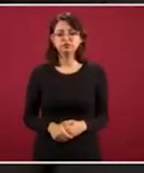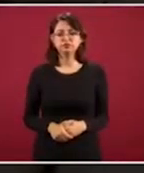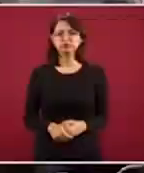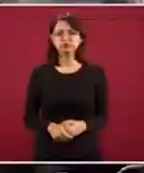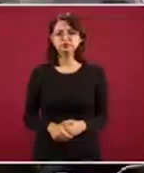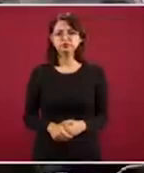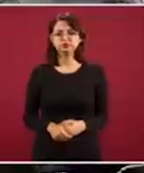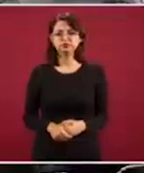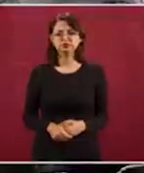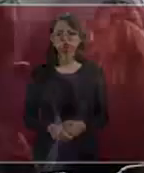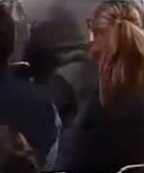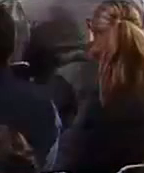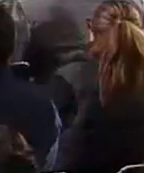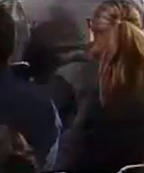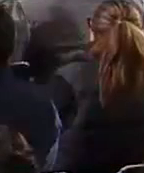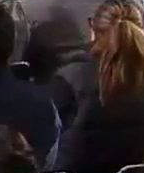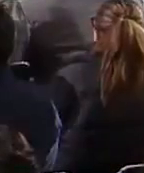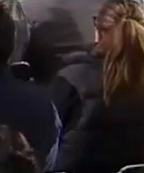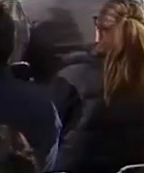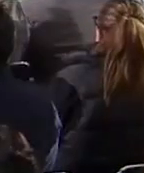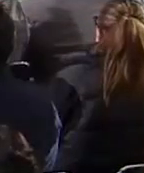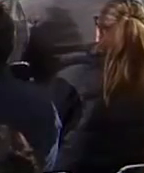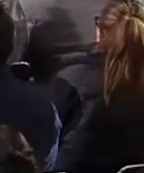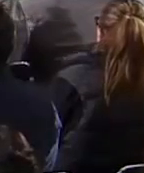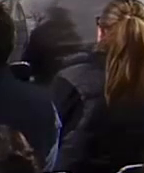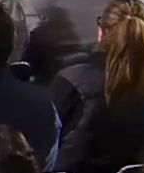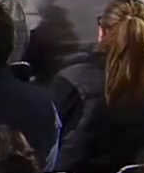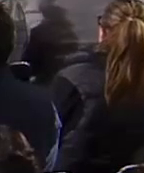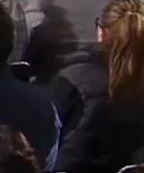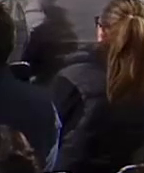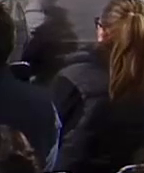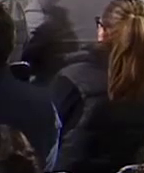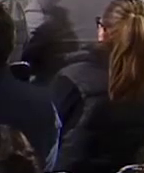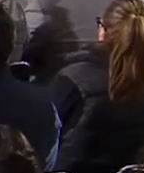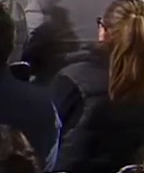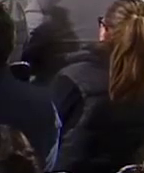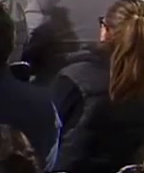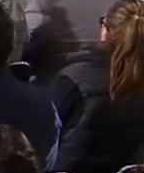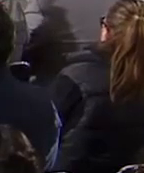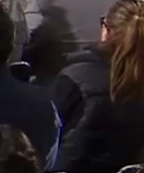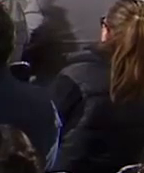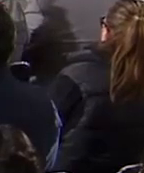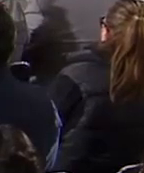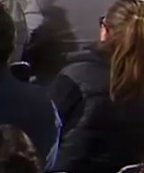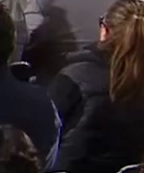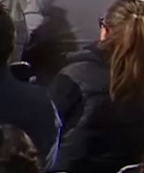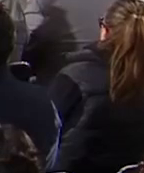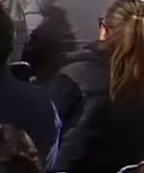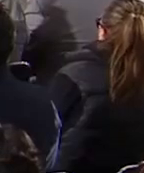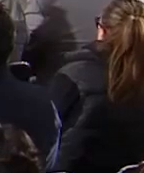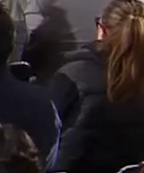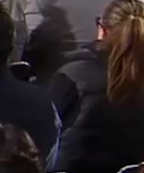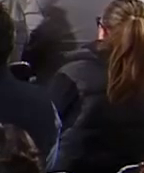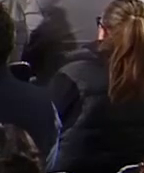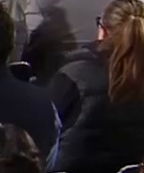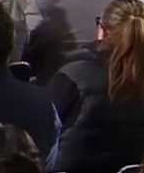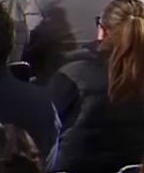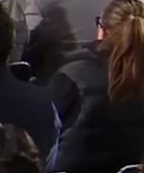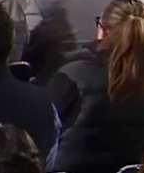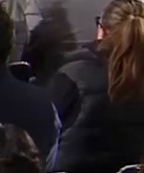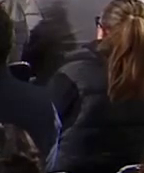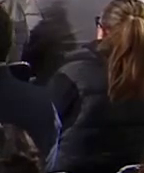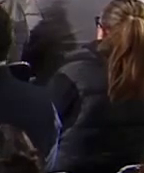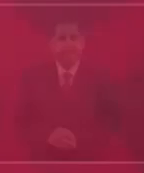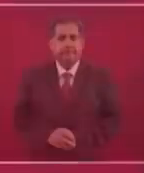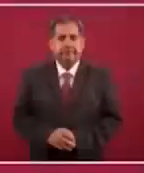lo que viene de la investigación contra Duarte sobre ese tema, es lo que hoy me